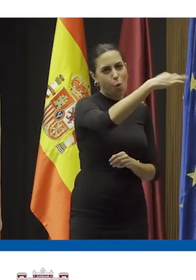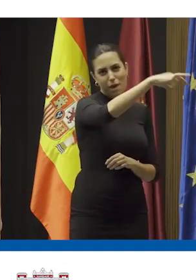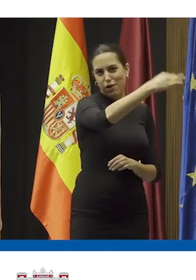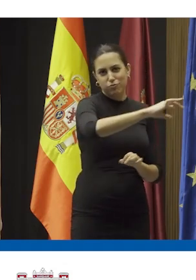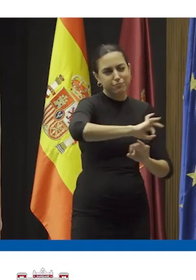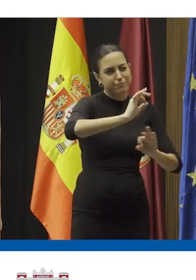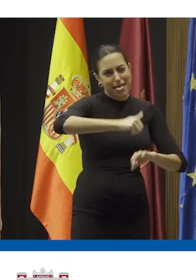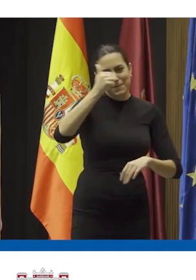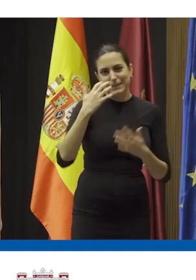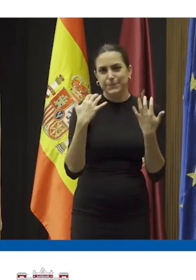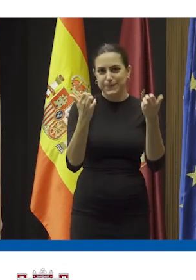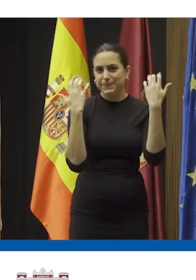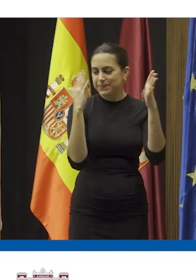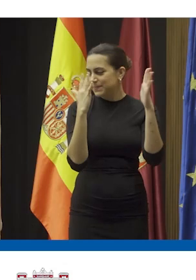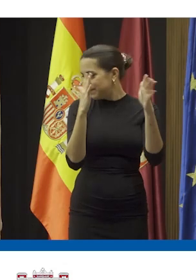Nada más.